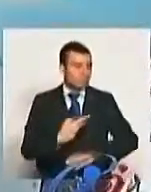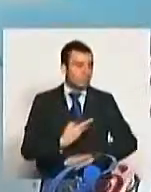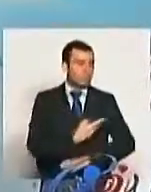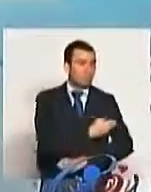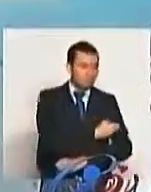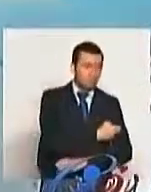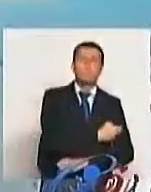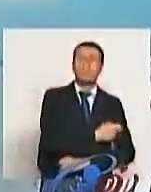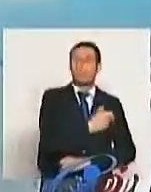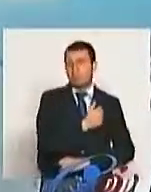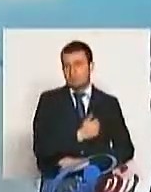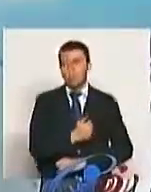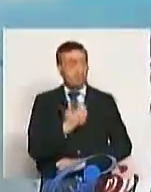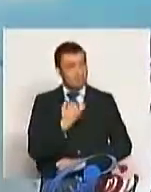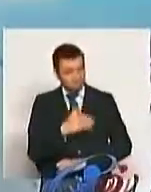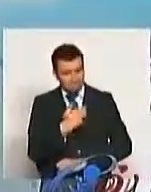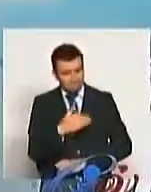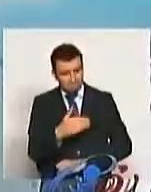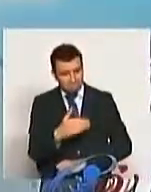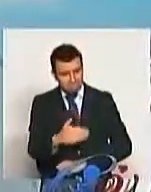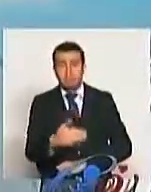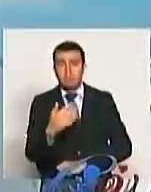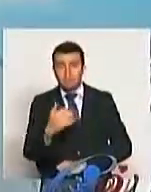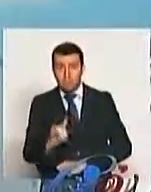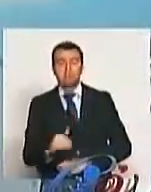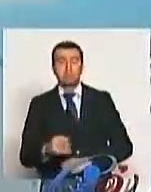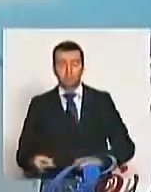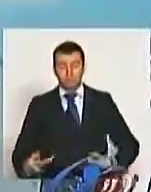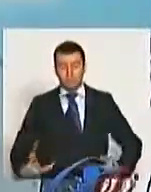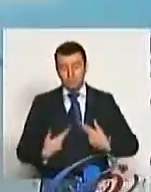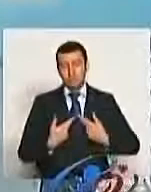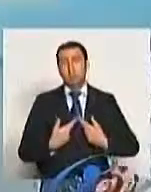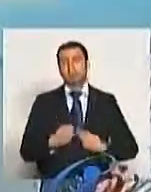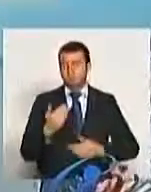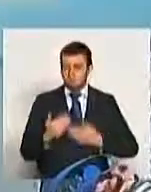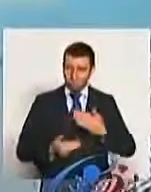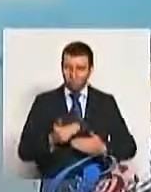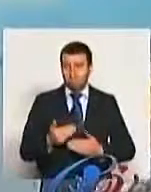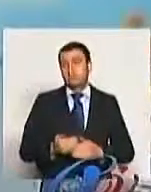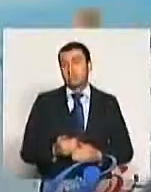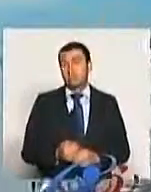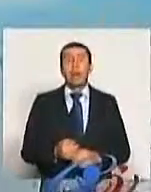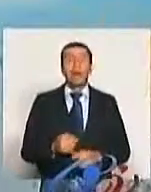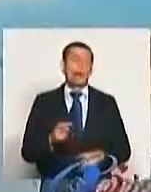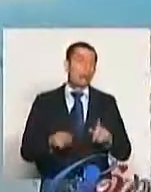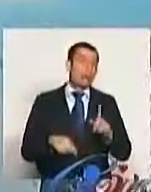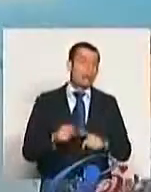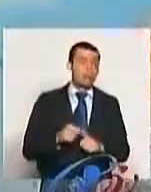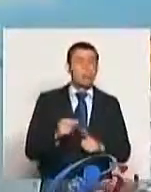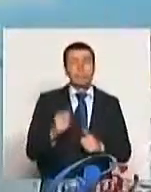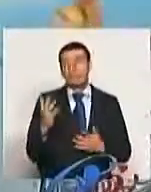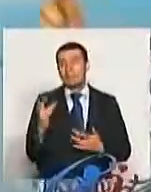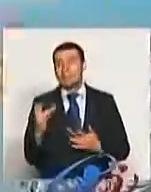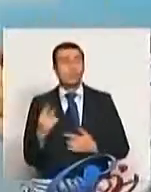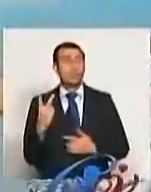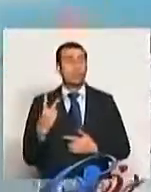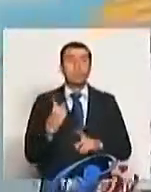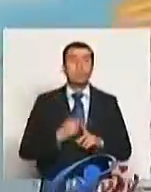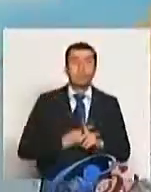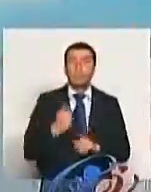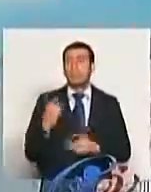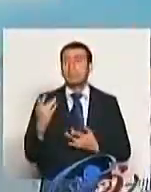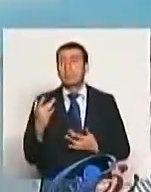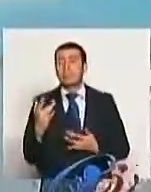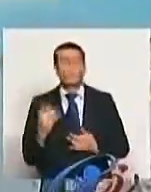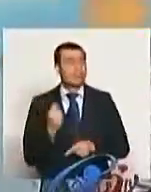hacen el procedimiento del pomeroide o la ligadura, porque muchas en esa espera, en esos 2 o 3 meses de espera